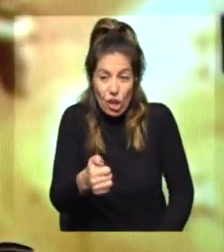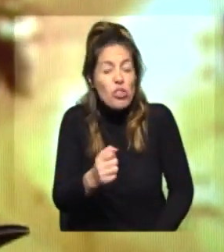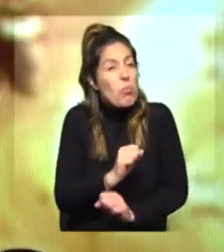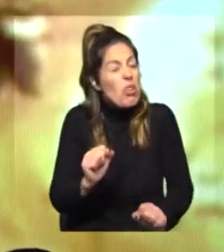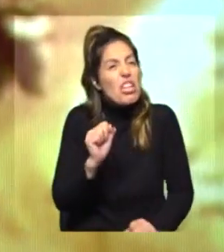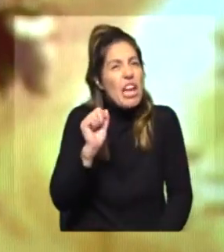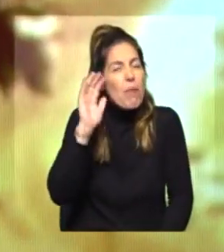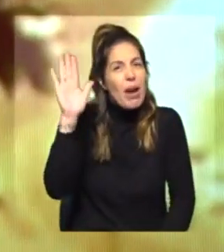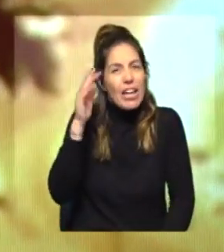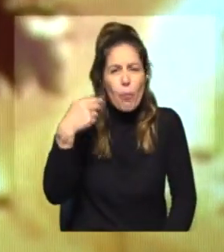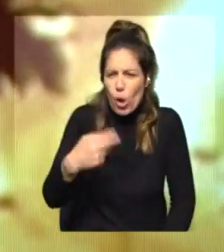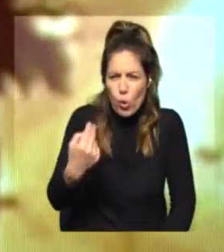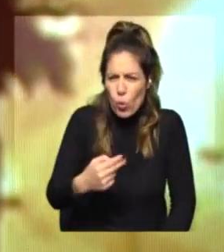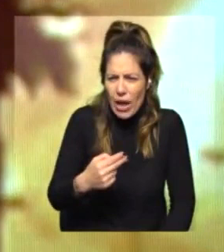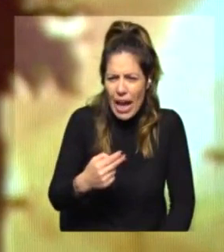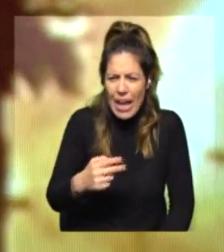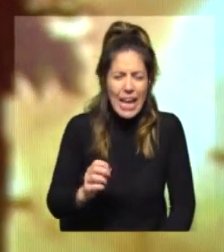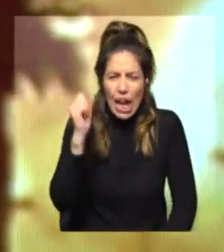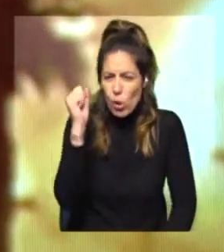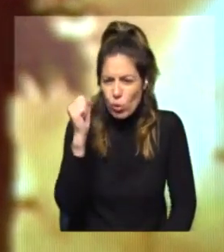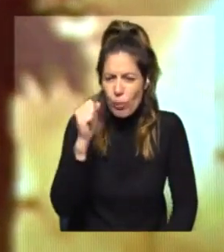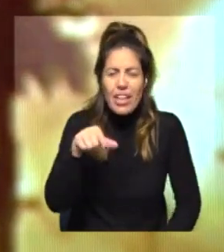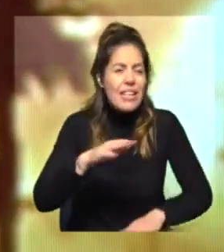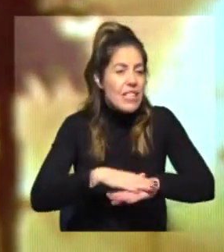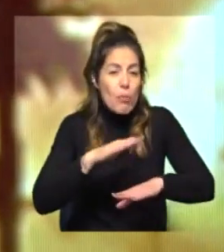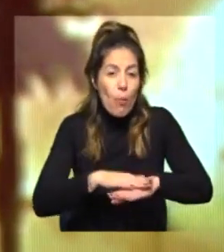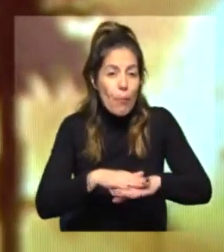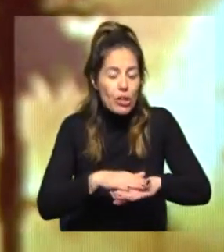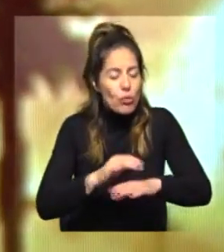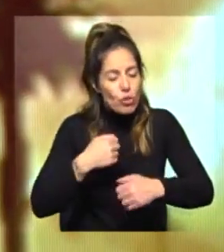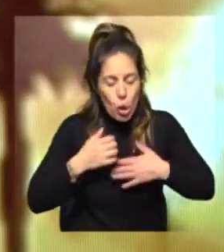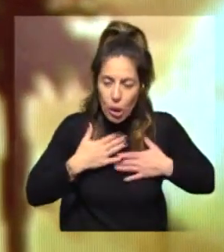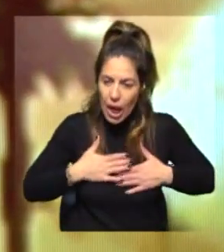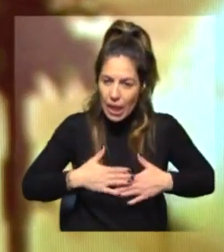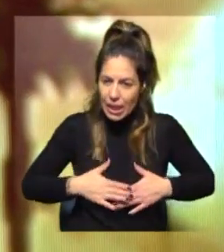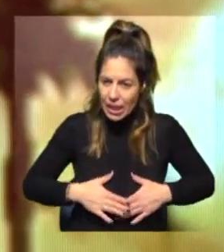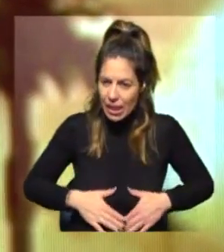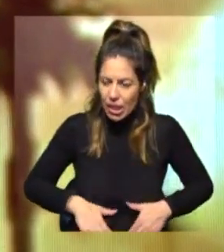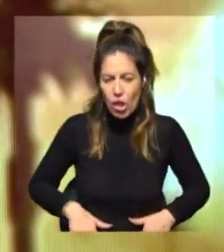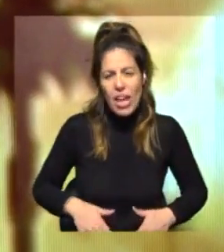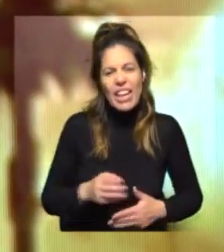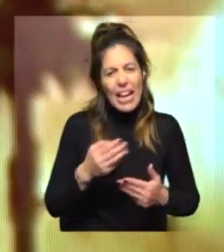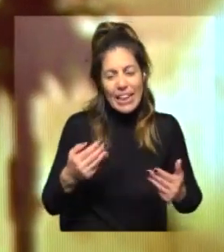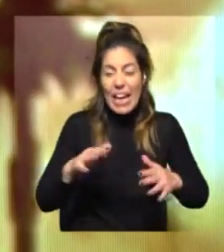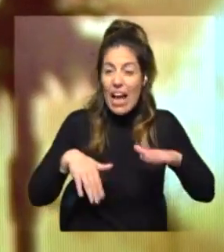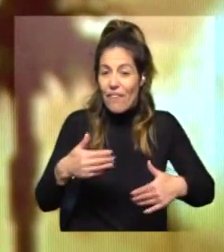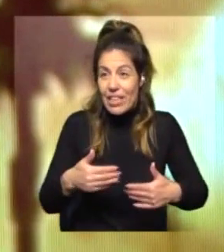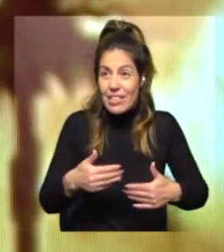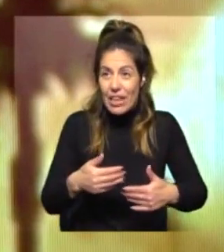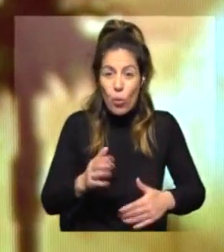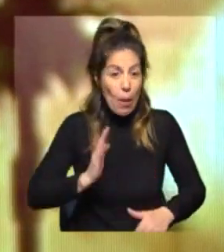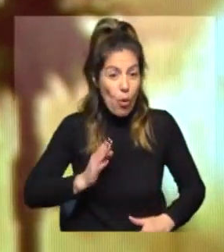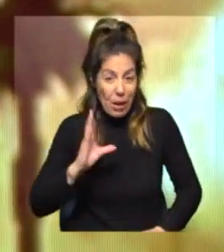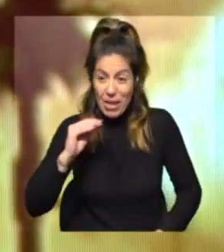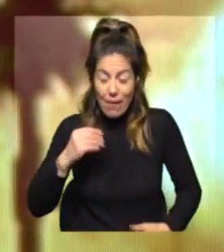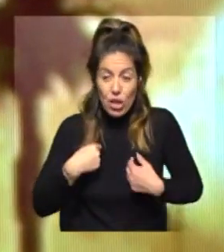pero nunca arriba de un ómnibus en ese momento no perdí la calma algo que sí Suele suceder en las pocas ocasiones en las que una mujer